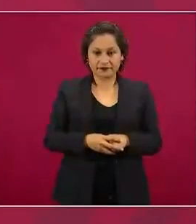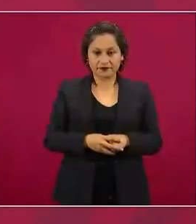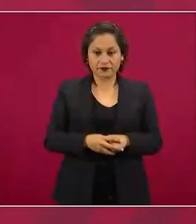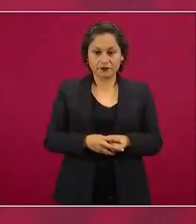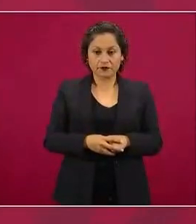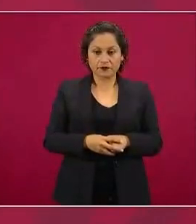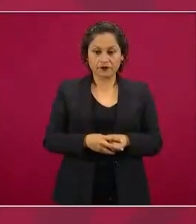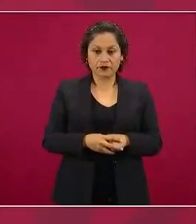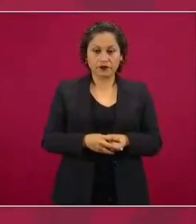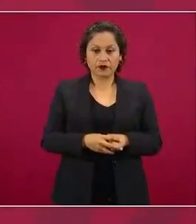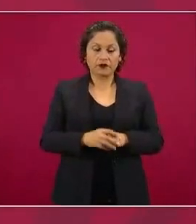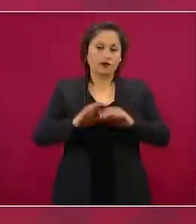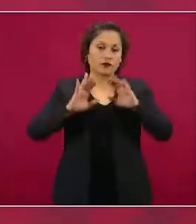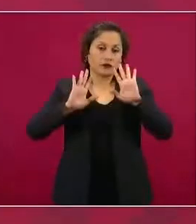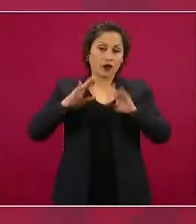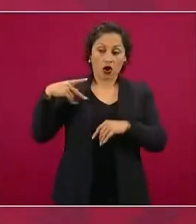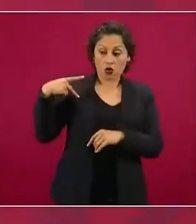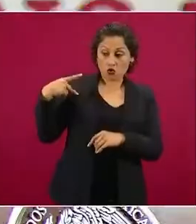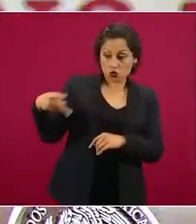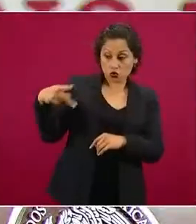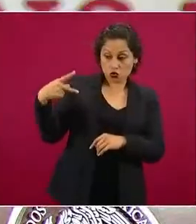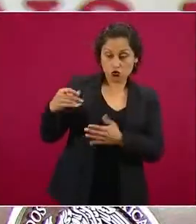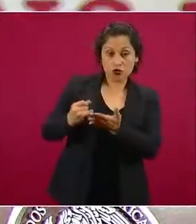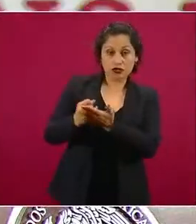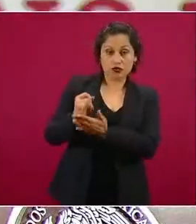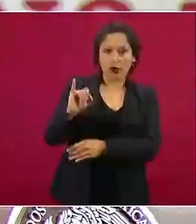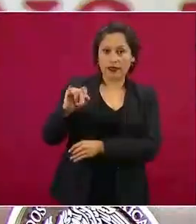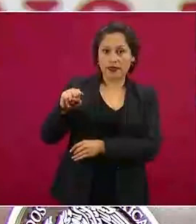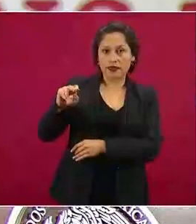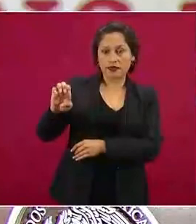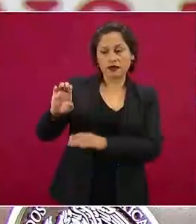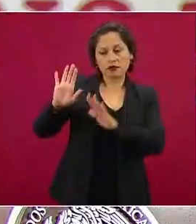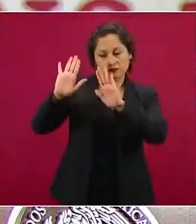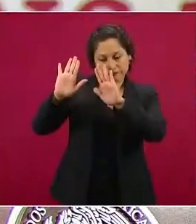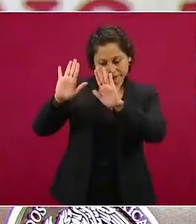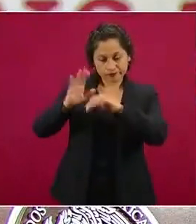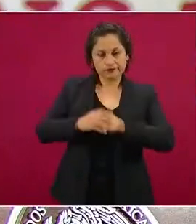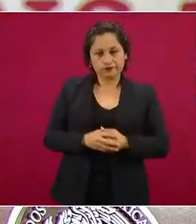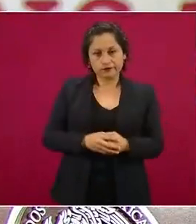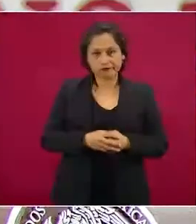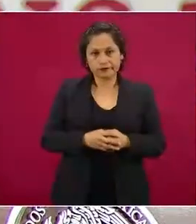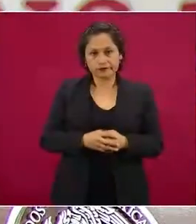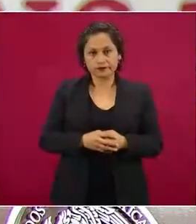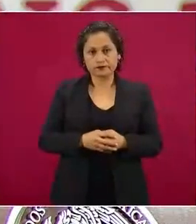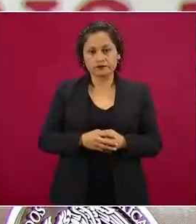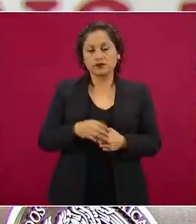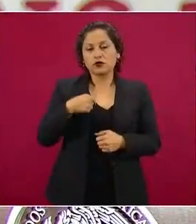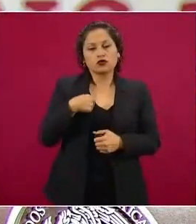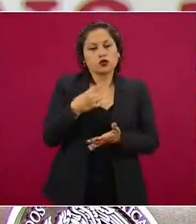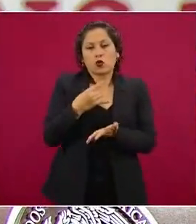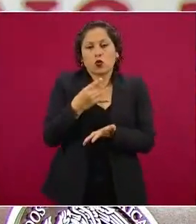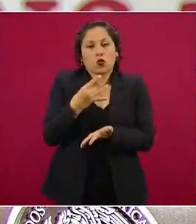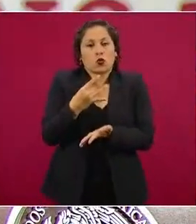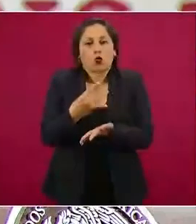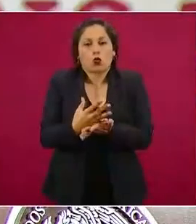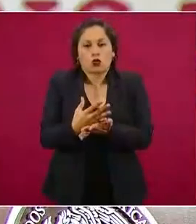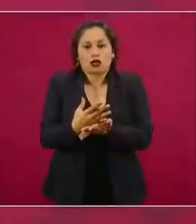Esa es una decisión del INE. Yo lo único que quiero también dejar de manifiesto que